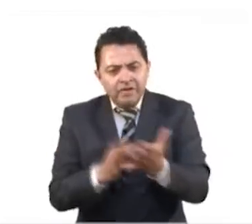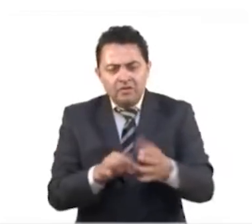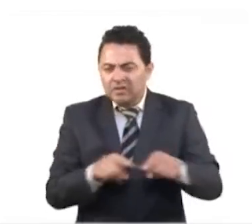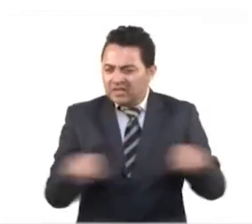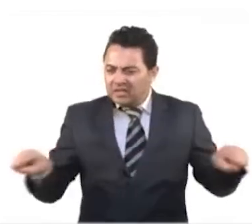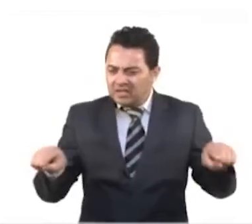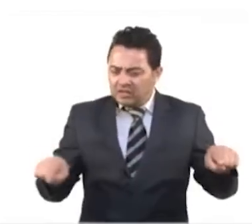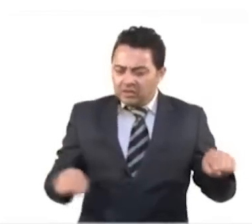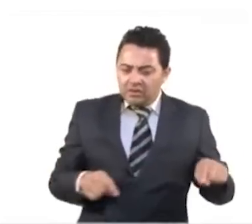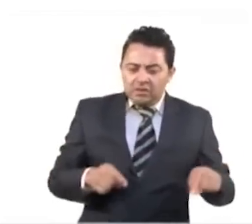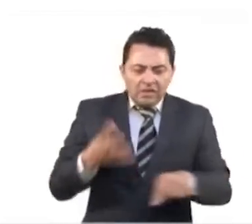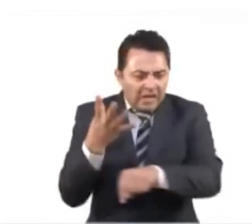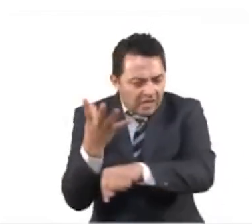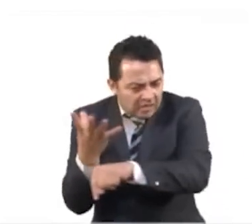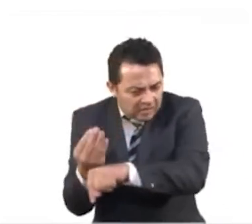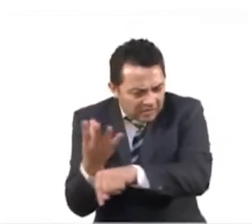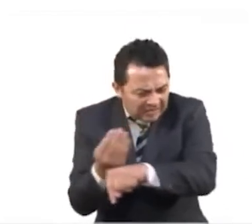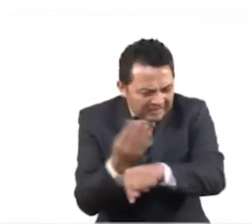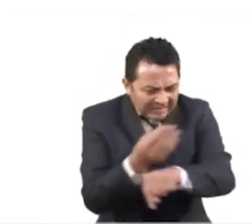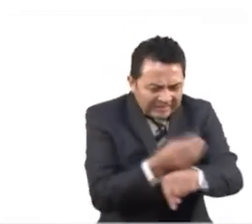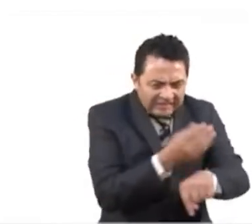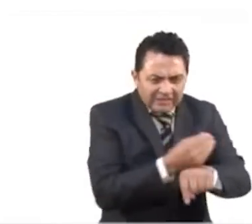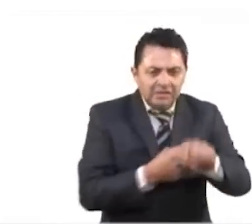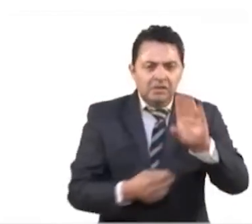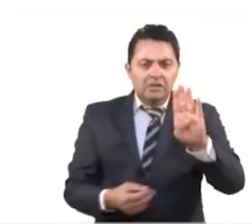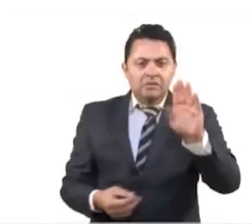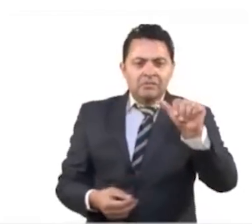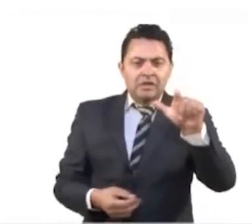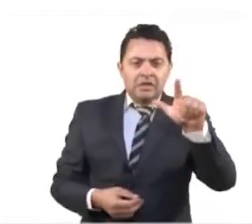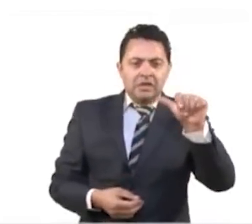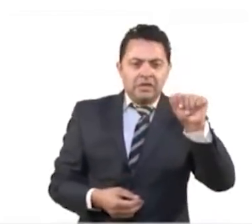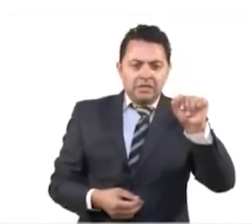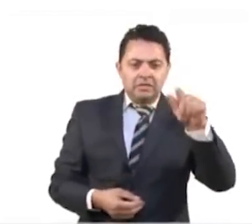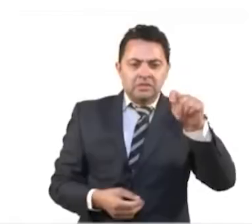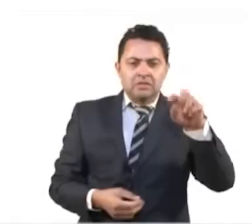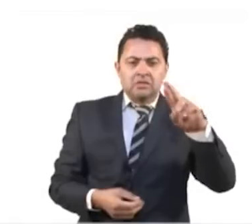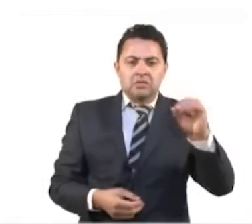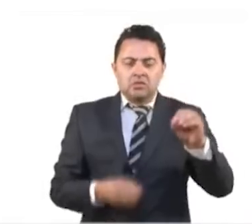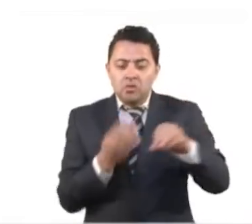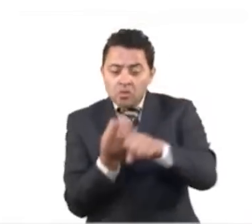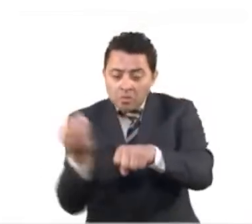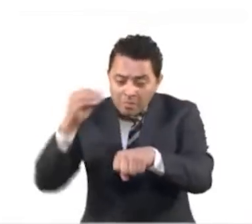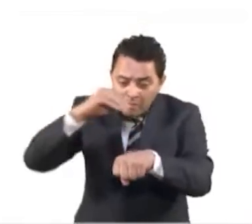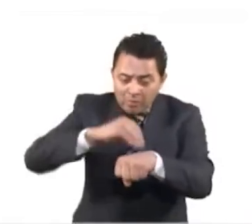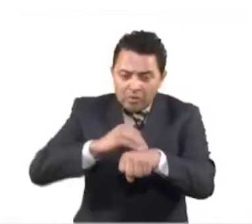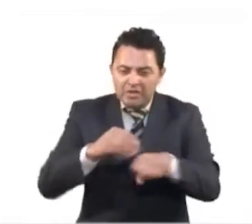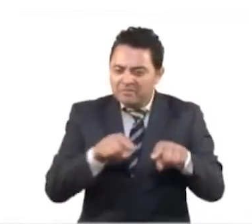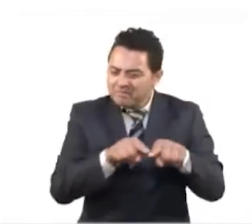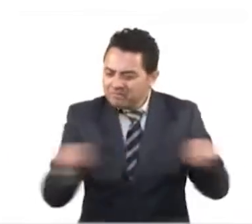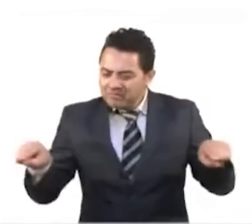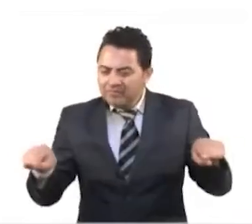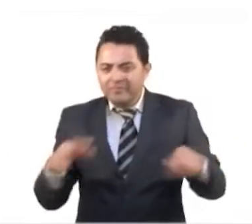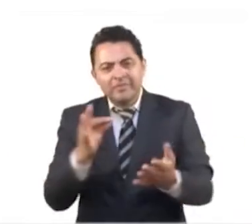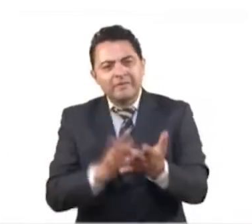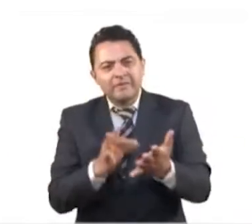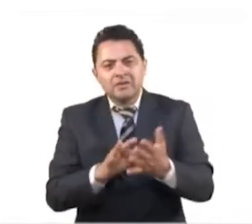de las subases, renovación del balasto y colocación de todo lo que es el sistema de vías. Por favor.